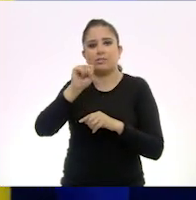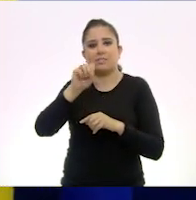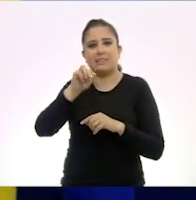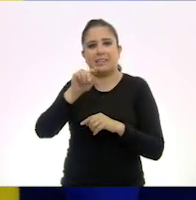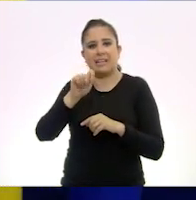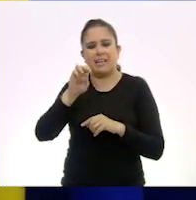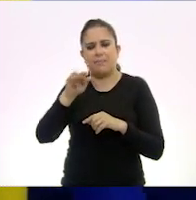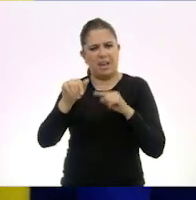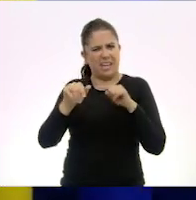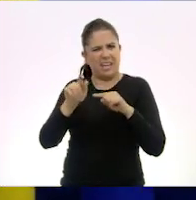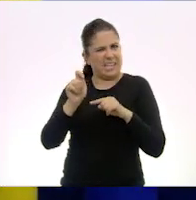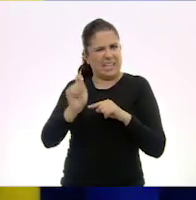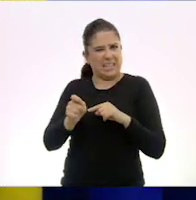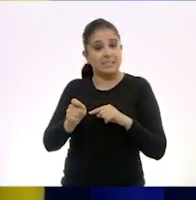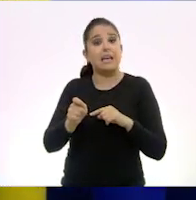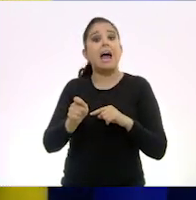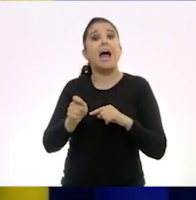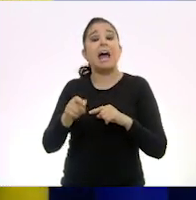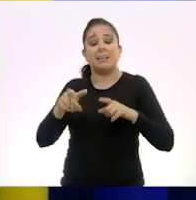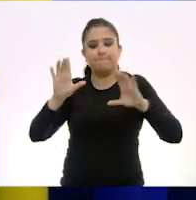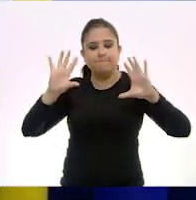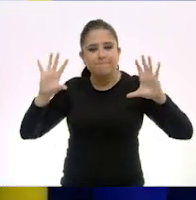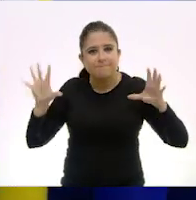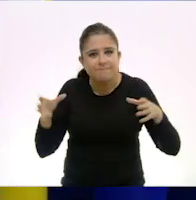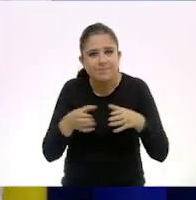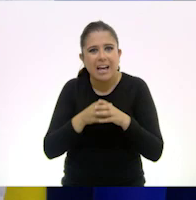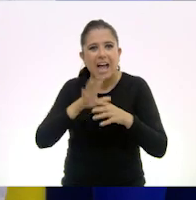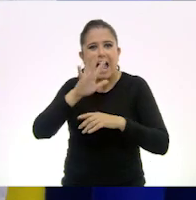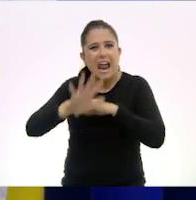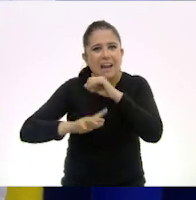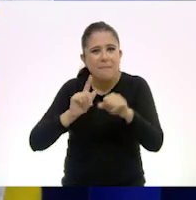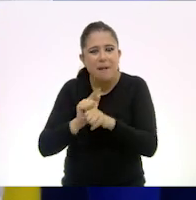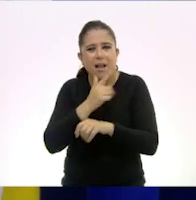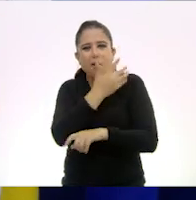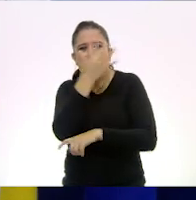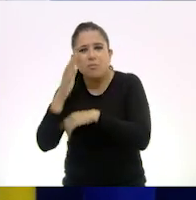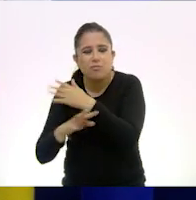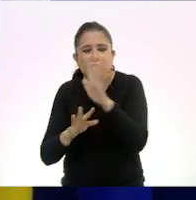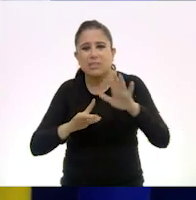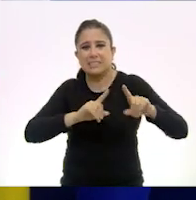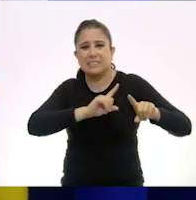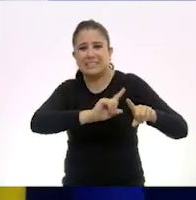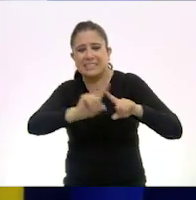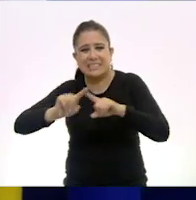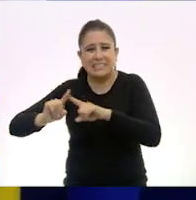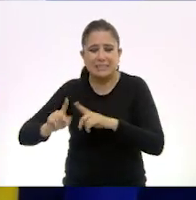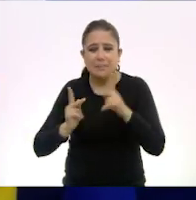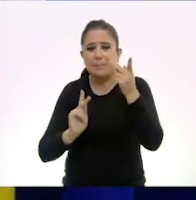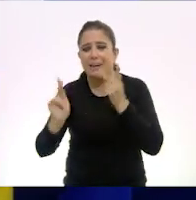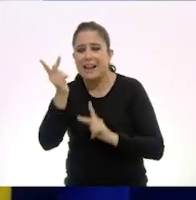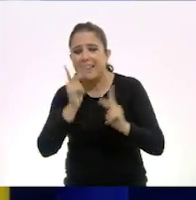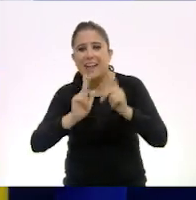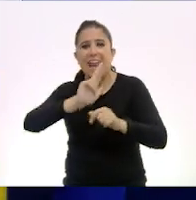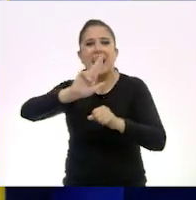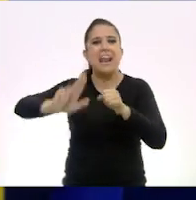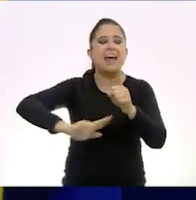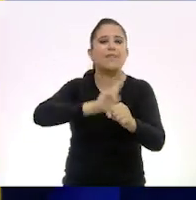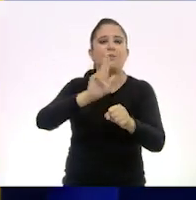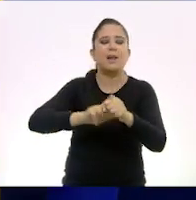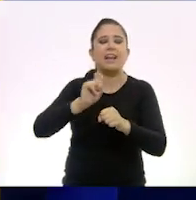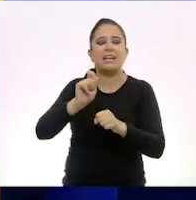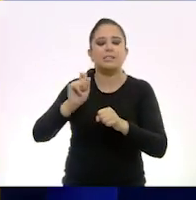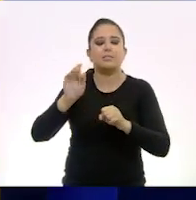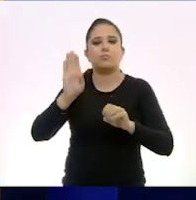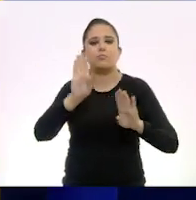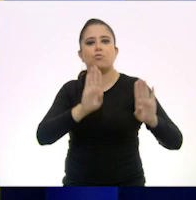Entendamos por ecosistema al conjunto de especies en un área determinada que interactúan entre ellas, o a un sistema